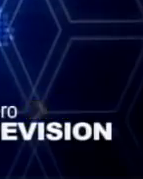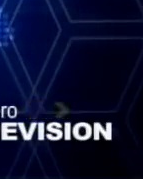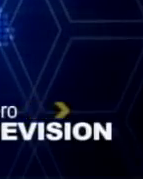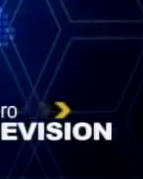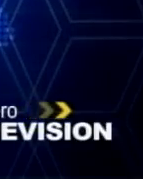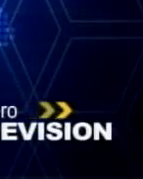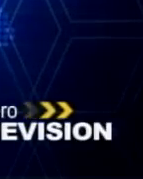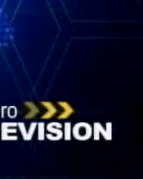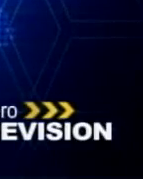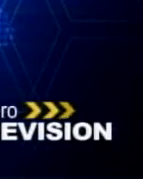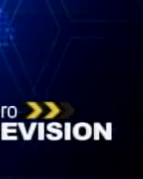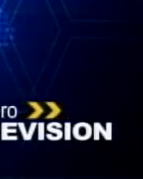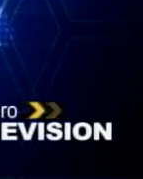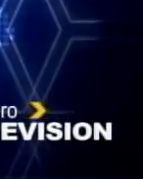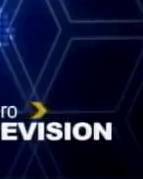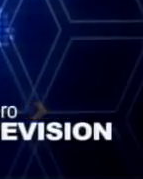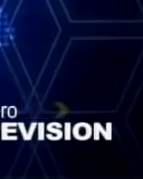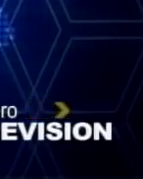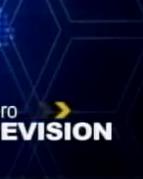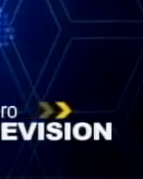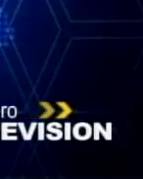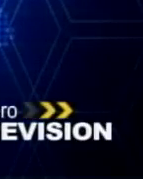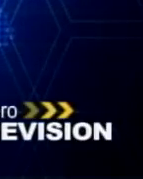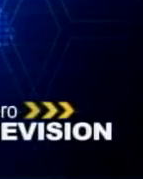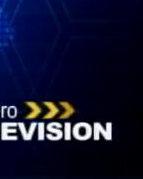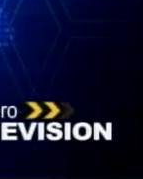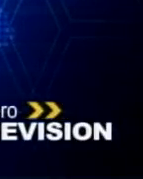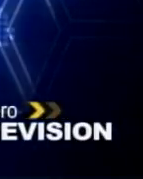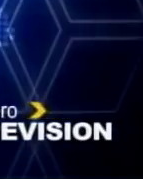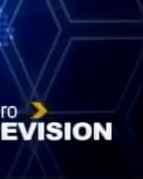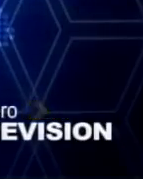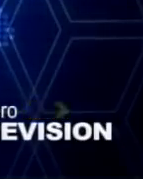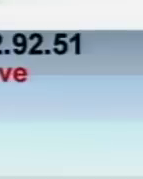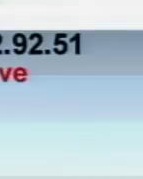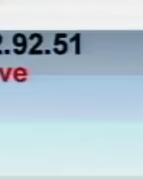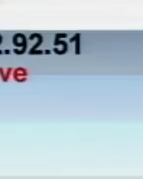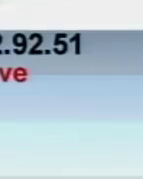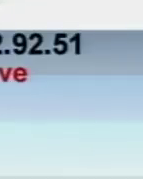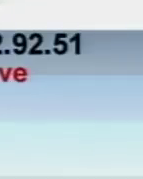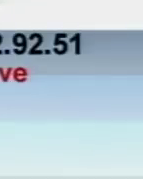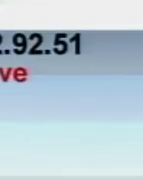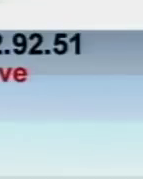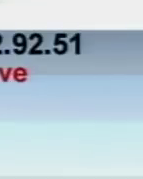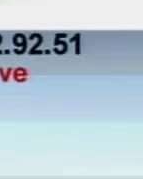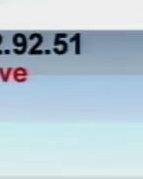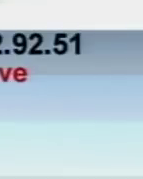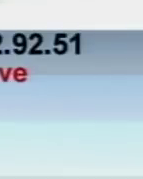amigos de Venevisión, vamos entonces a la pausa. Quédense con nosotros que ya venimos con mucha más información.